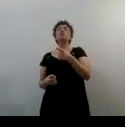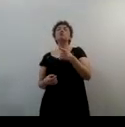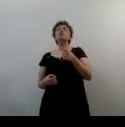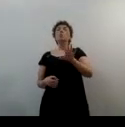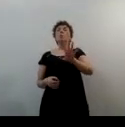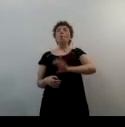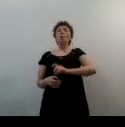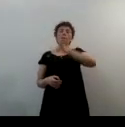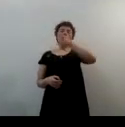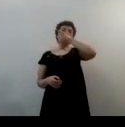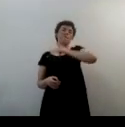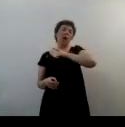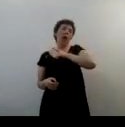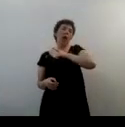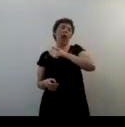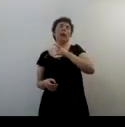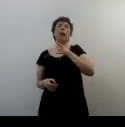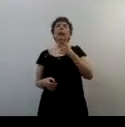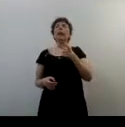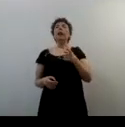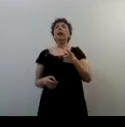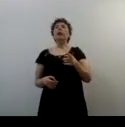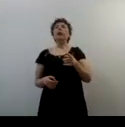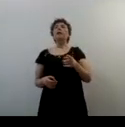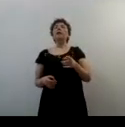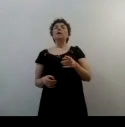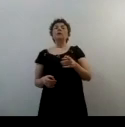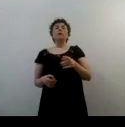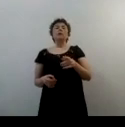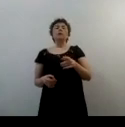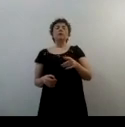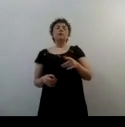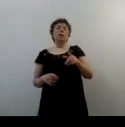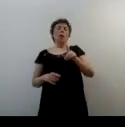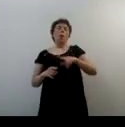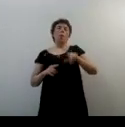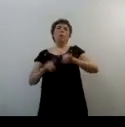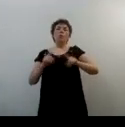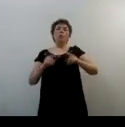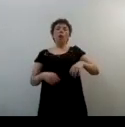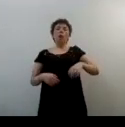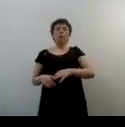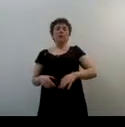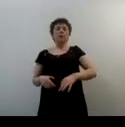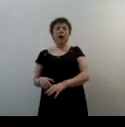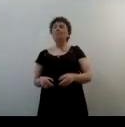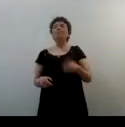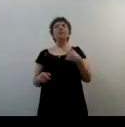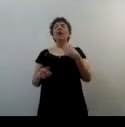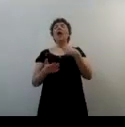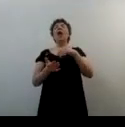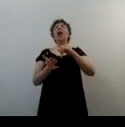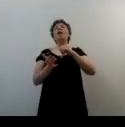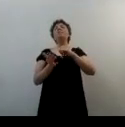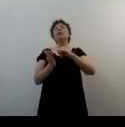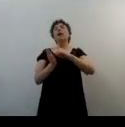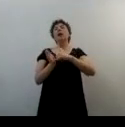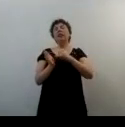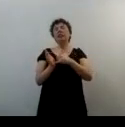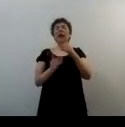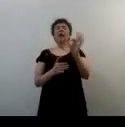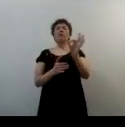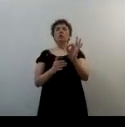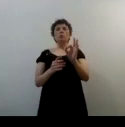absorción, que no, a lo mejor a algunos de vosotros suena el término SIBO o sobrecrecimiento bacteriano y os han restringido la legumbre, pues eso hay que